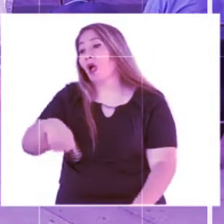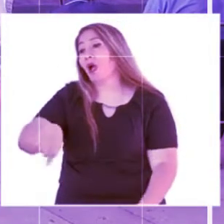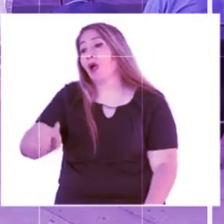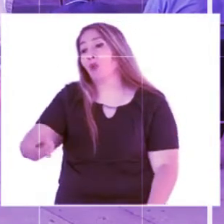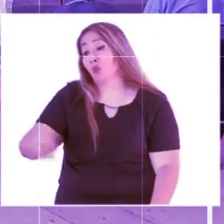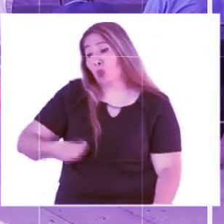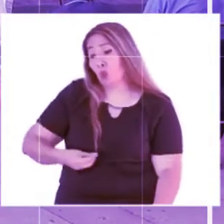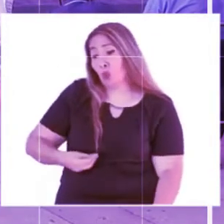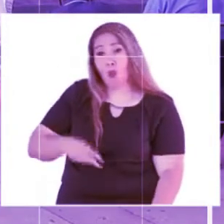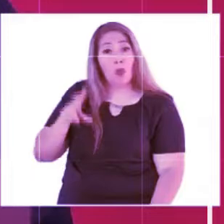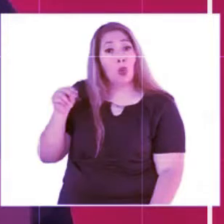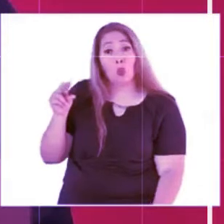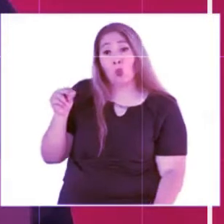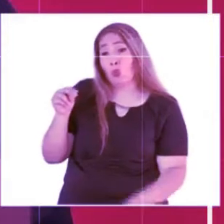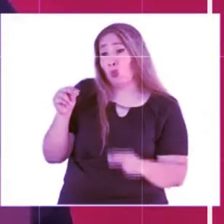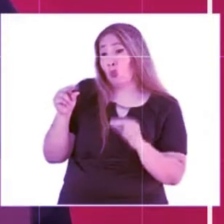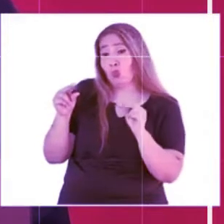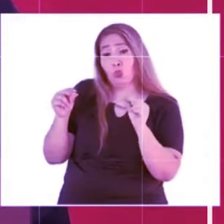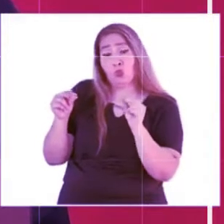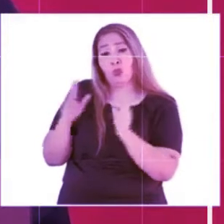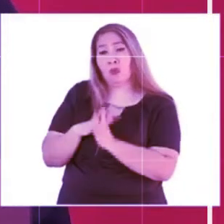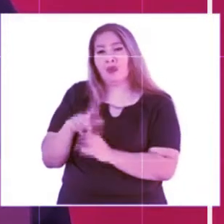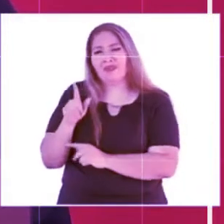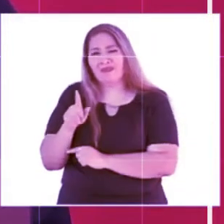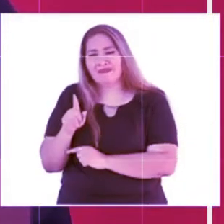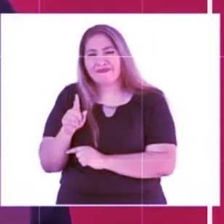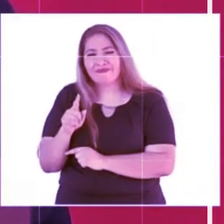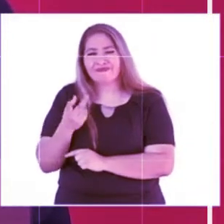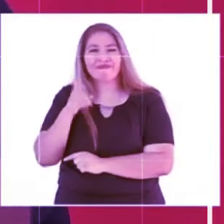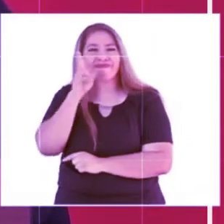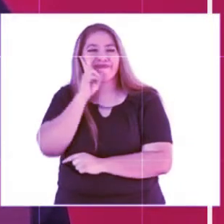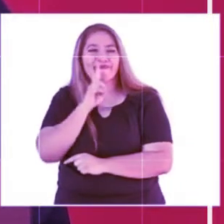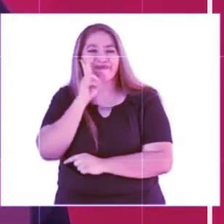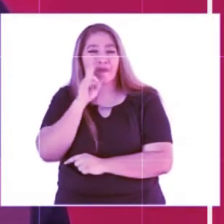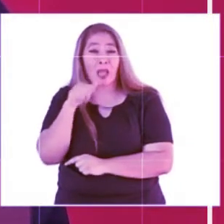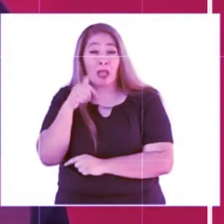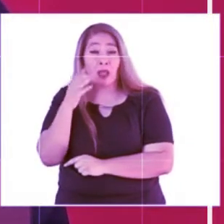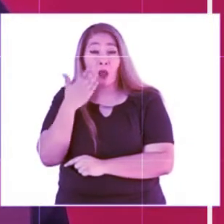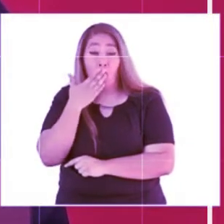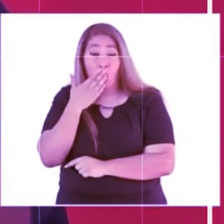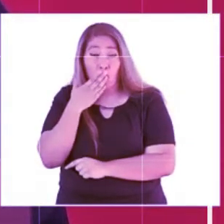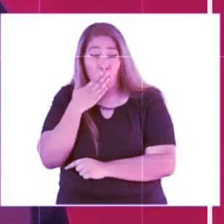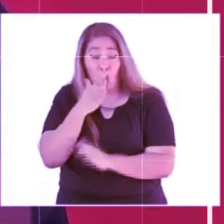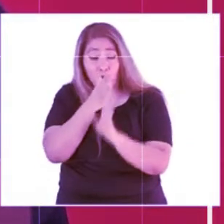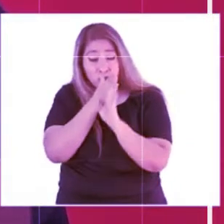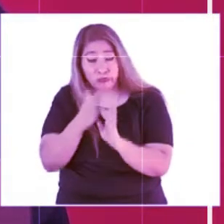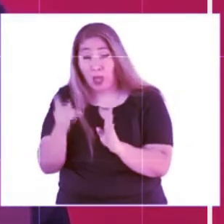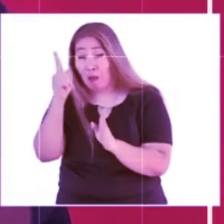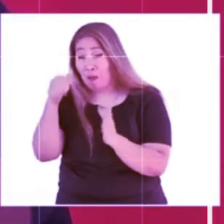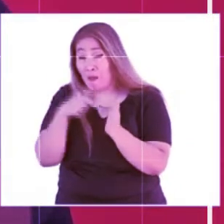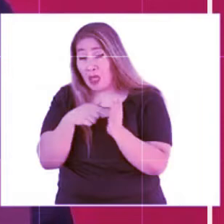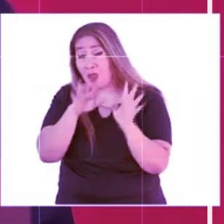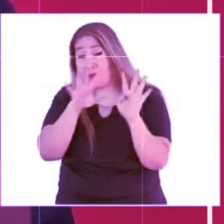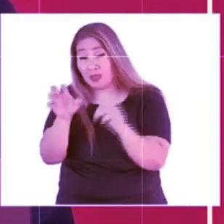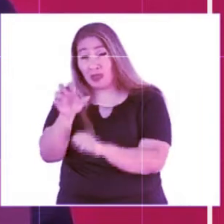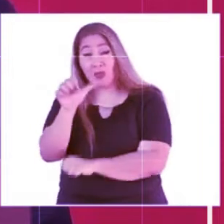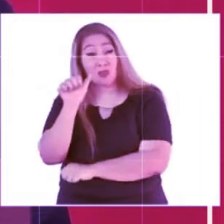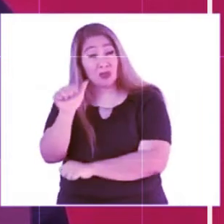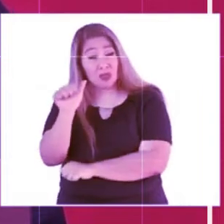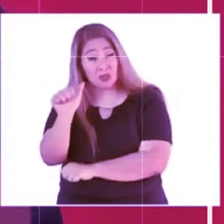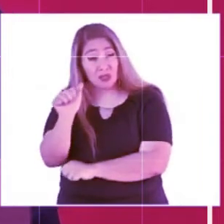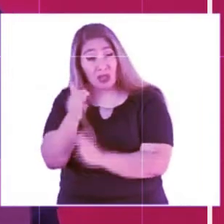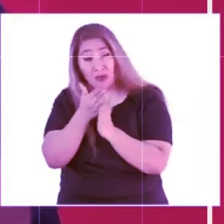nueva atrocidad. Es comprobable que en Sonora, a partir de 1916,